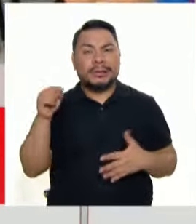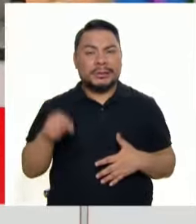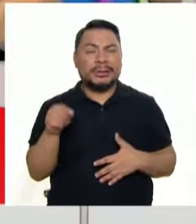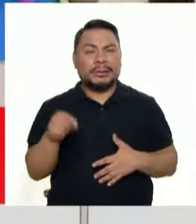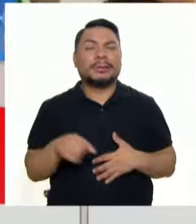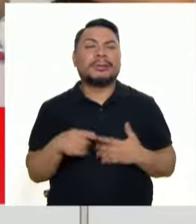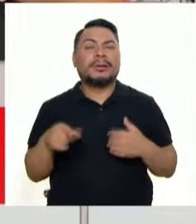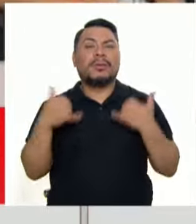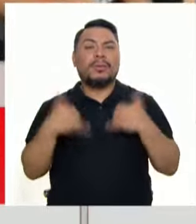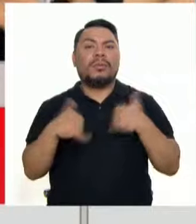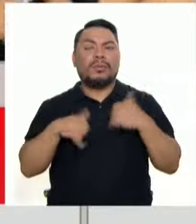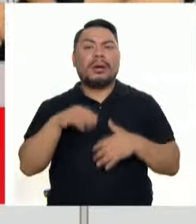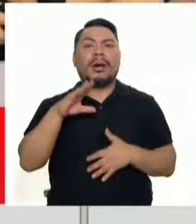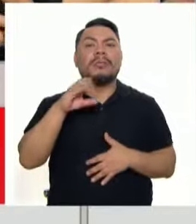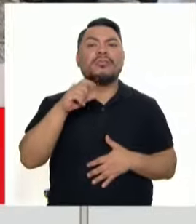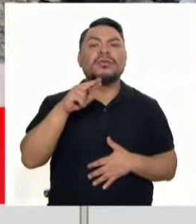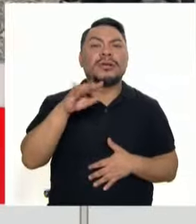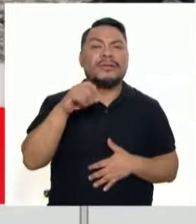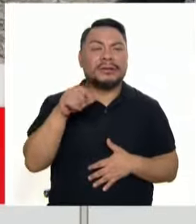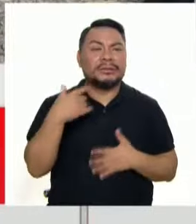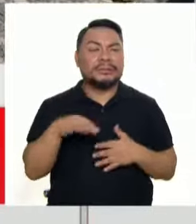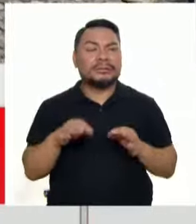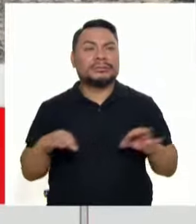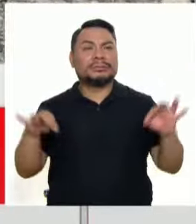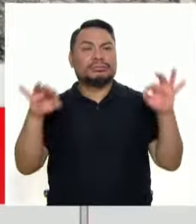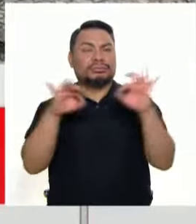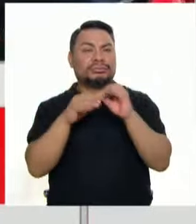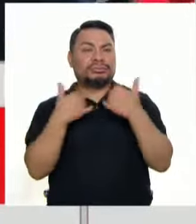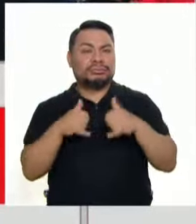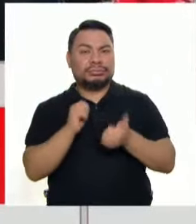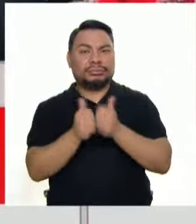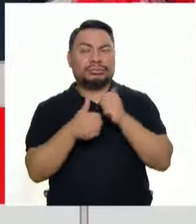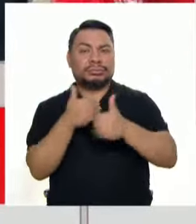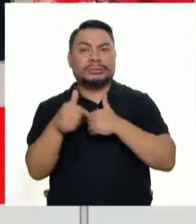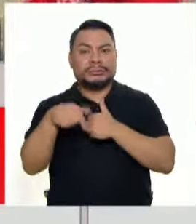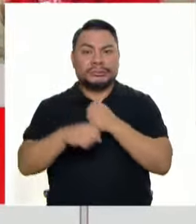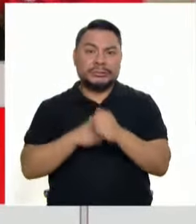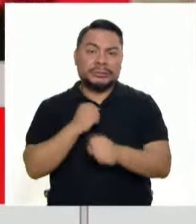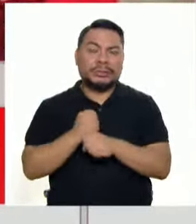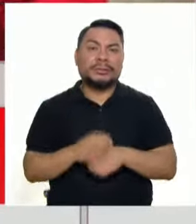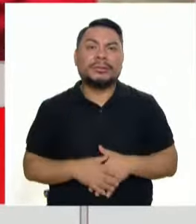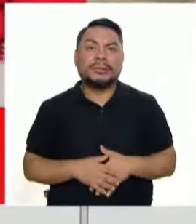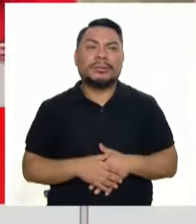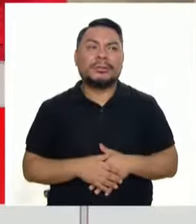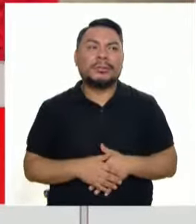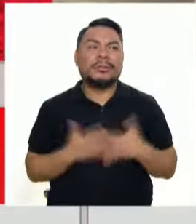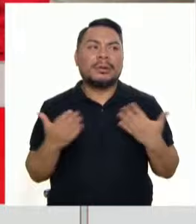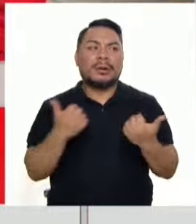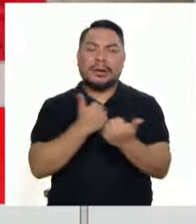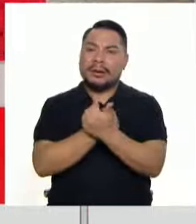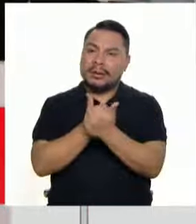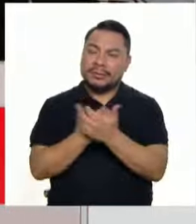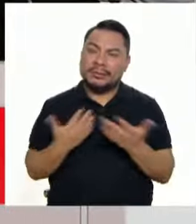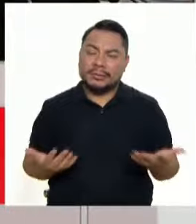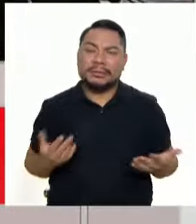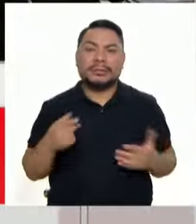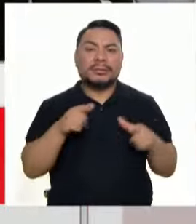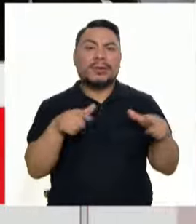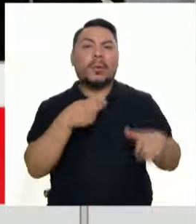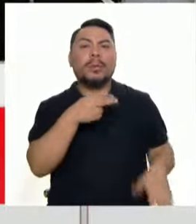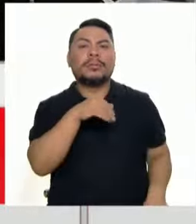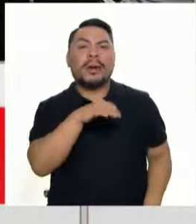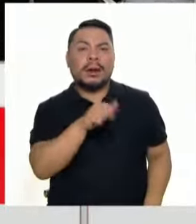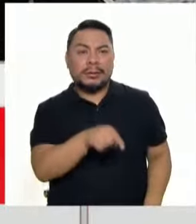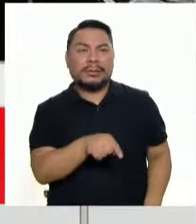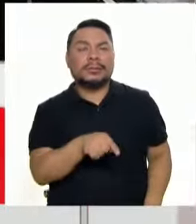los Juegos Bolivarianos también es una de las actividades más importantes que se van a dar en este año. Ayacucho, Huamán en